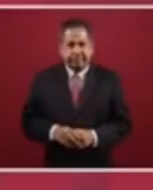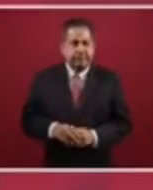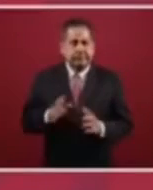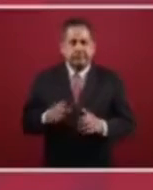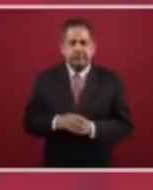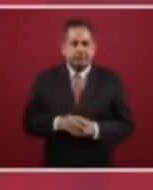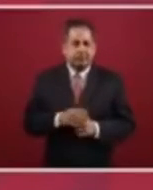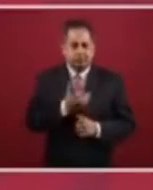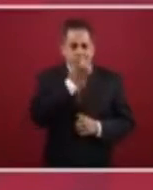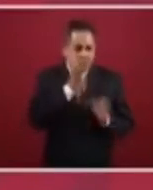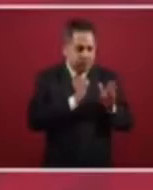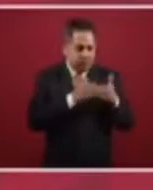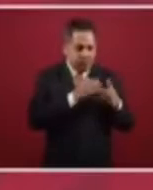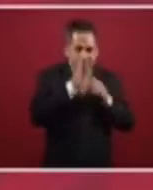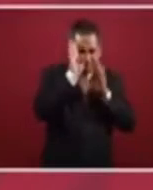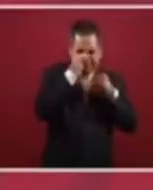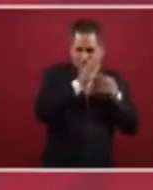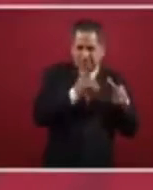los conservadores,